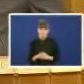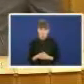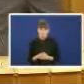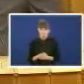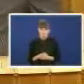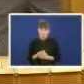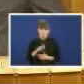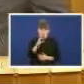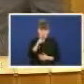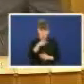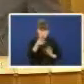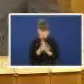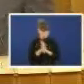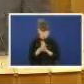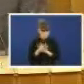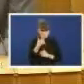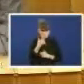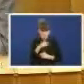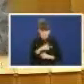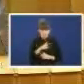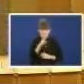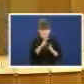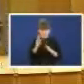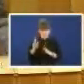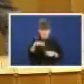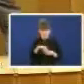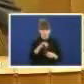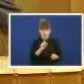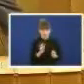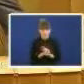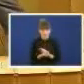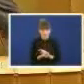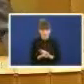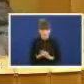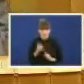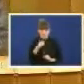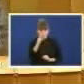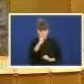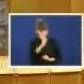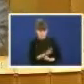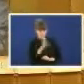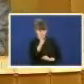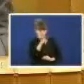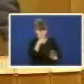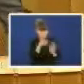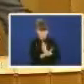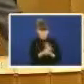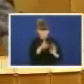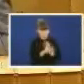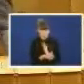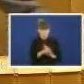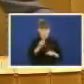houbo cambios no seu partido parecen según vostedes dixeron mudar algúnas